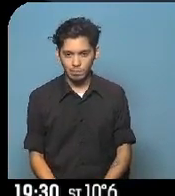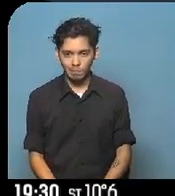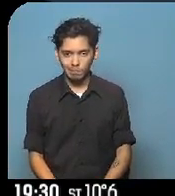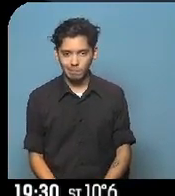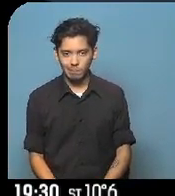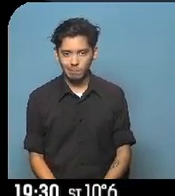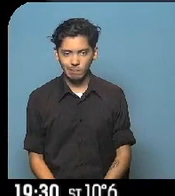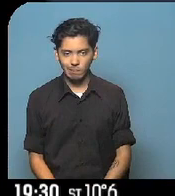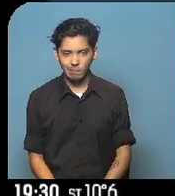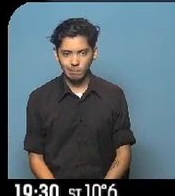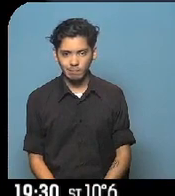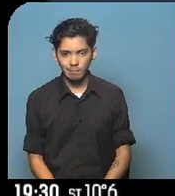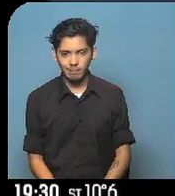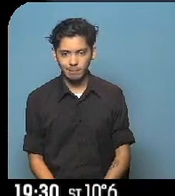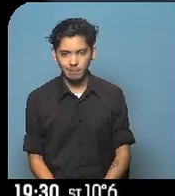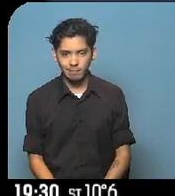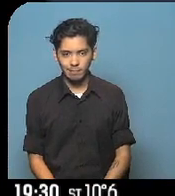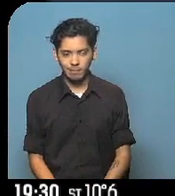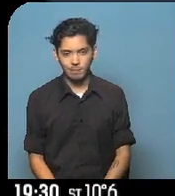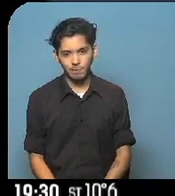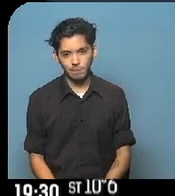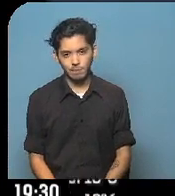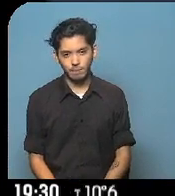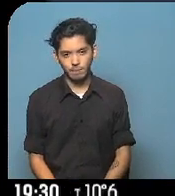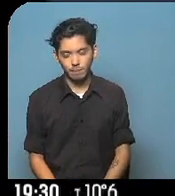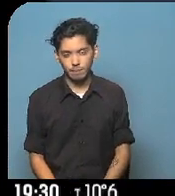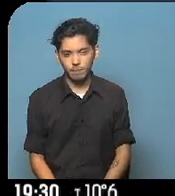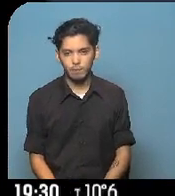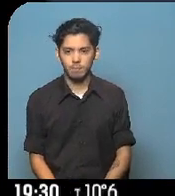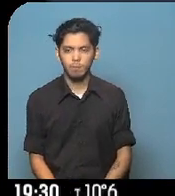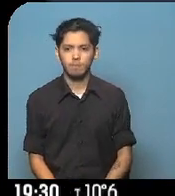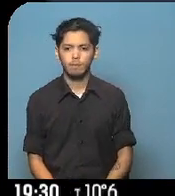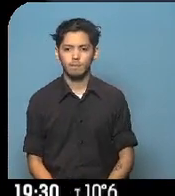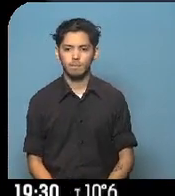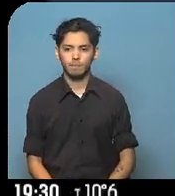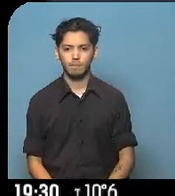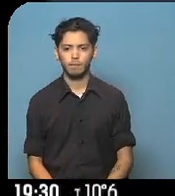found liquid water in a